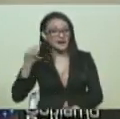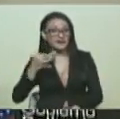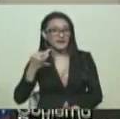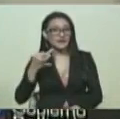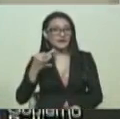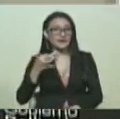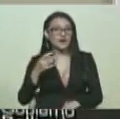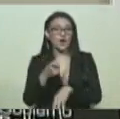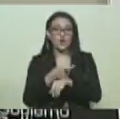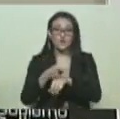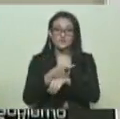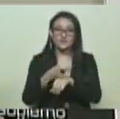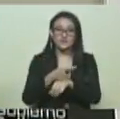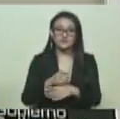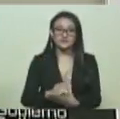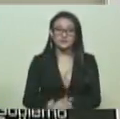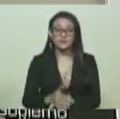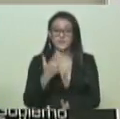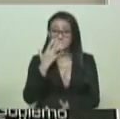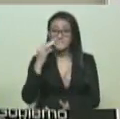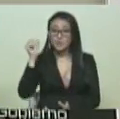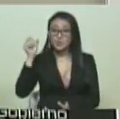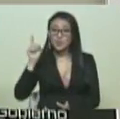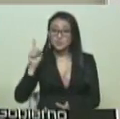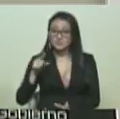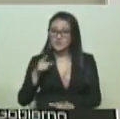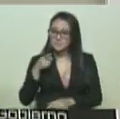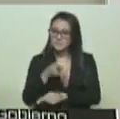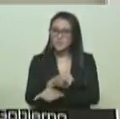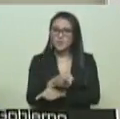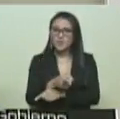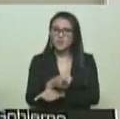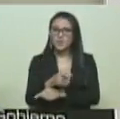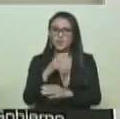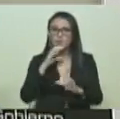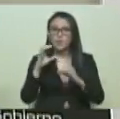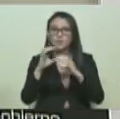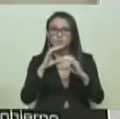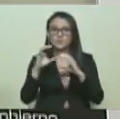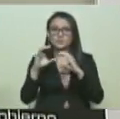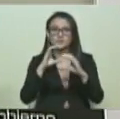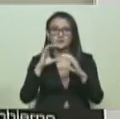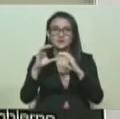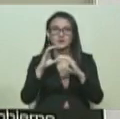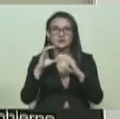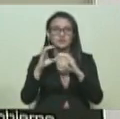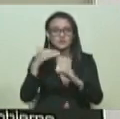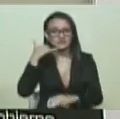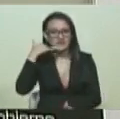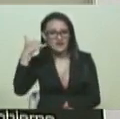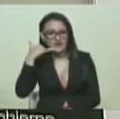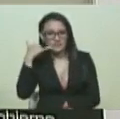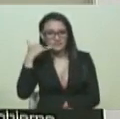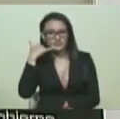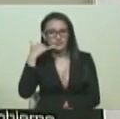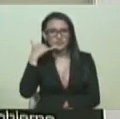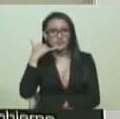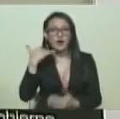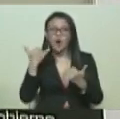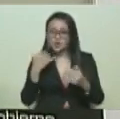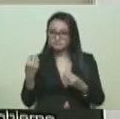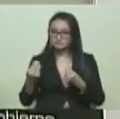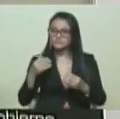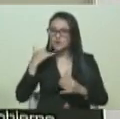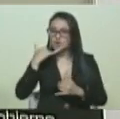Inclusive el presidente Nicolás Maduro ha ordenado comunicarnos vía telefónica y lo estamos